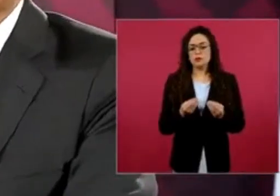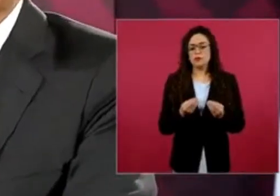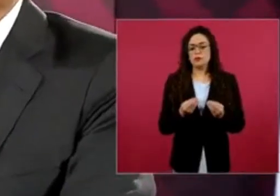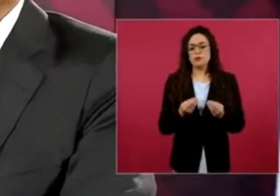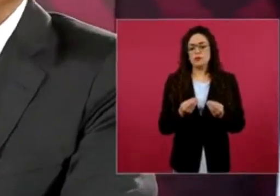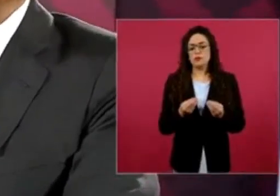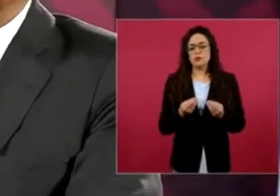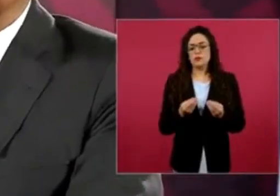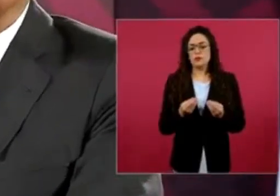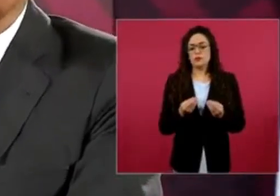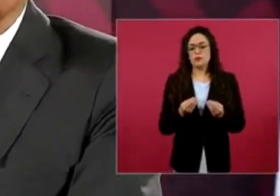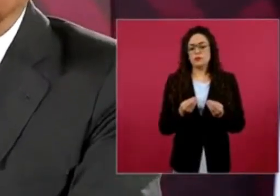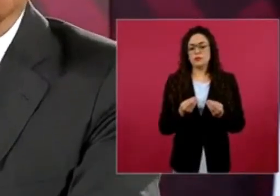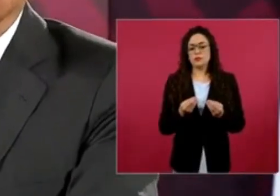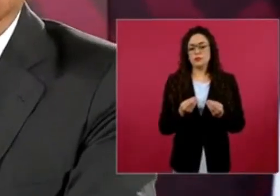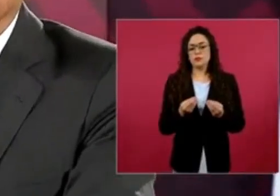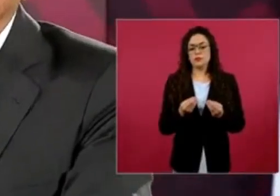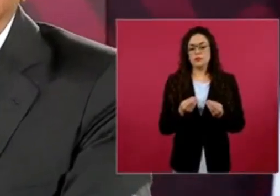a mí no me gusta